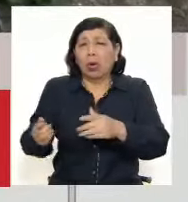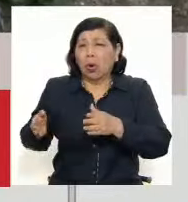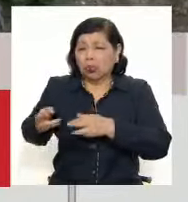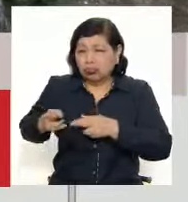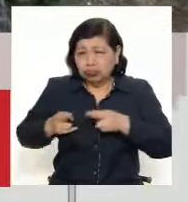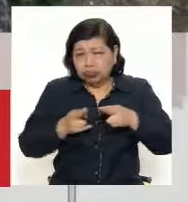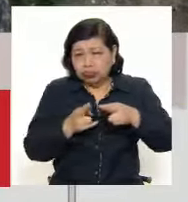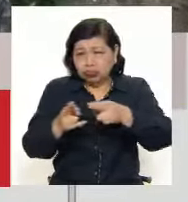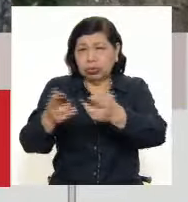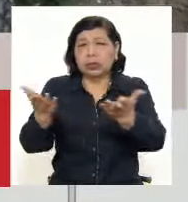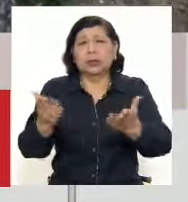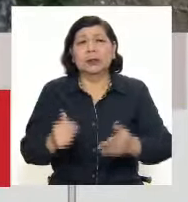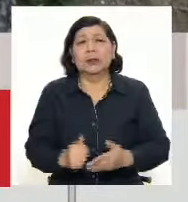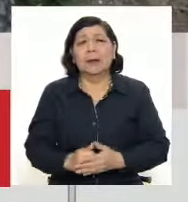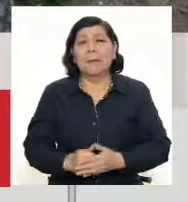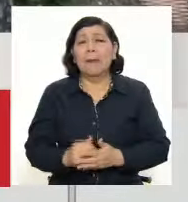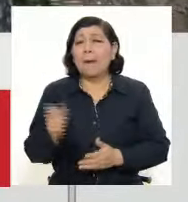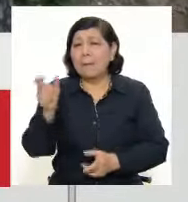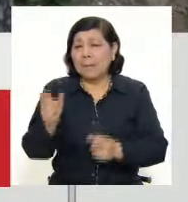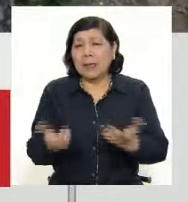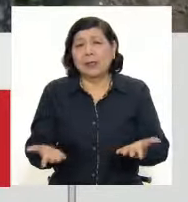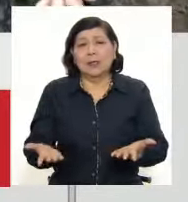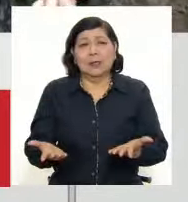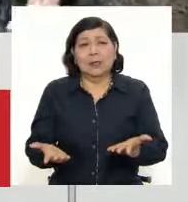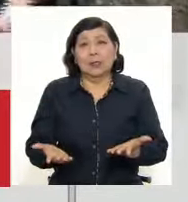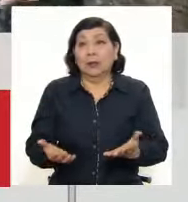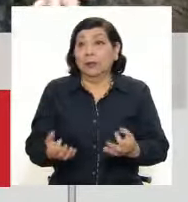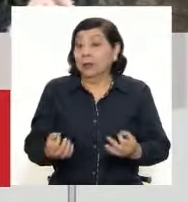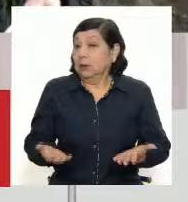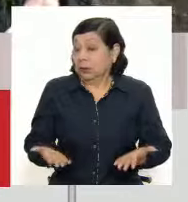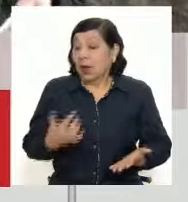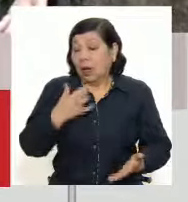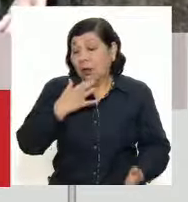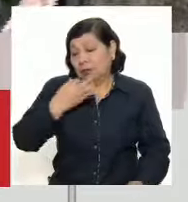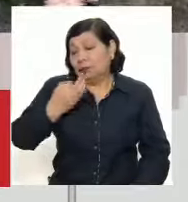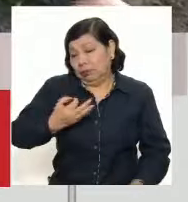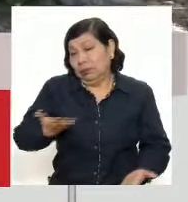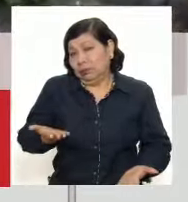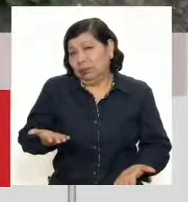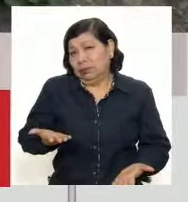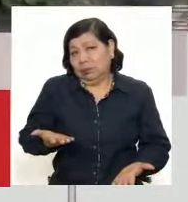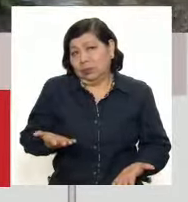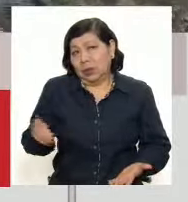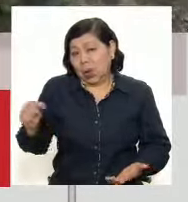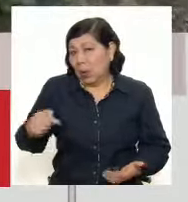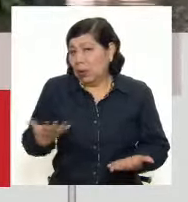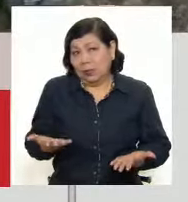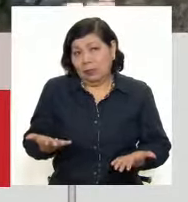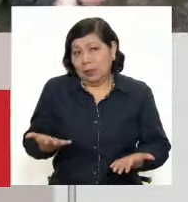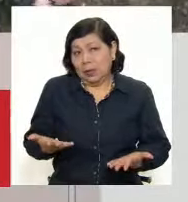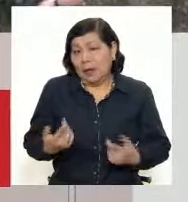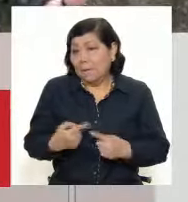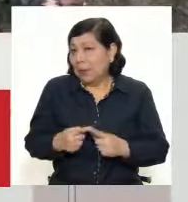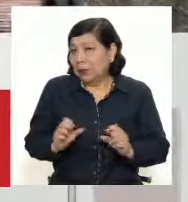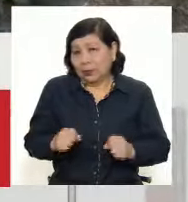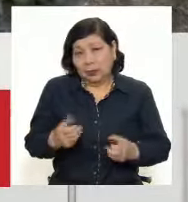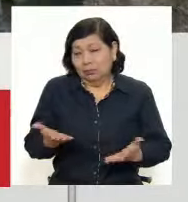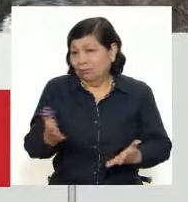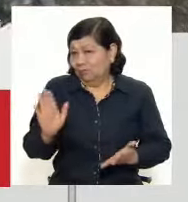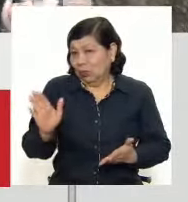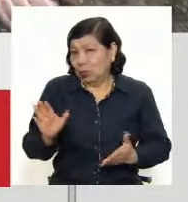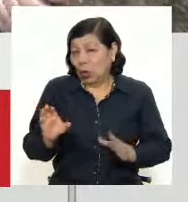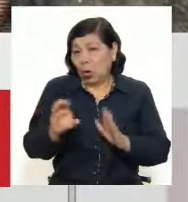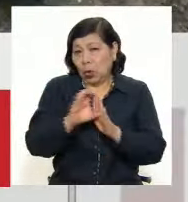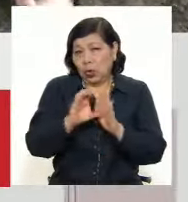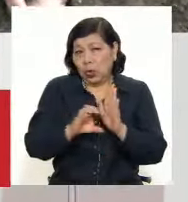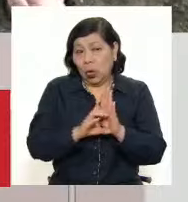río persiguiendo a la gente. O sea, la verdad, hay que ser sinceros, no estaríamos hoy en día con esta realidad si no fuera por la